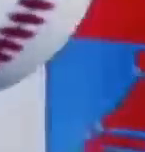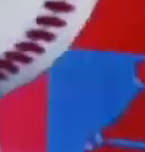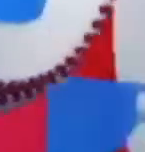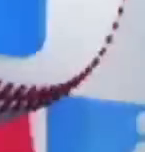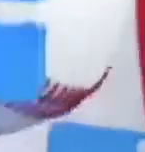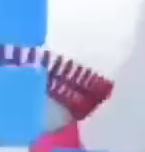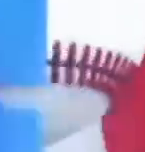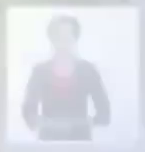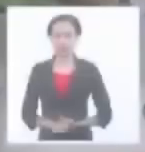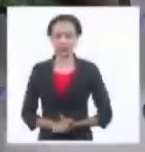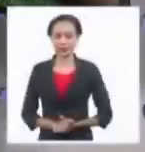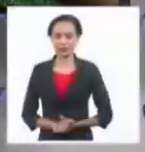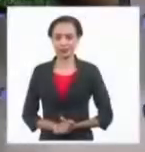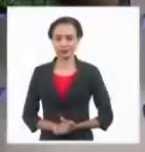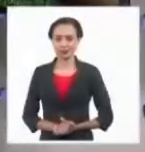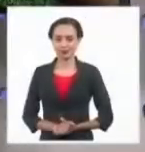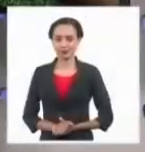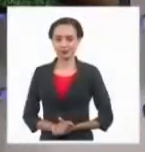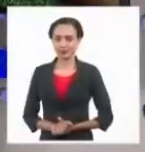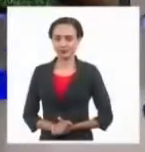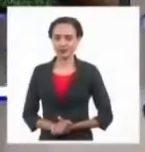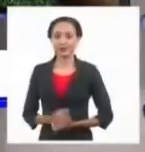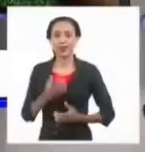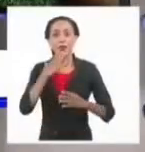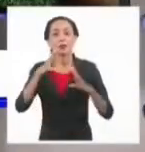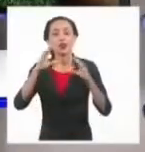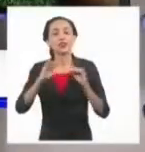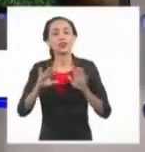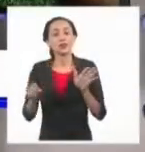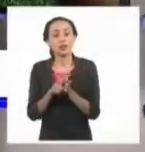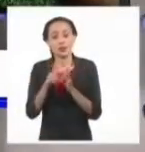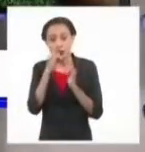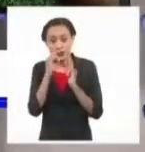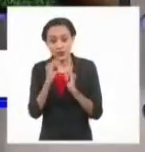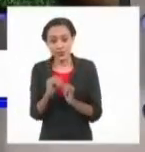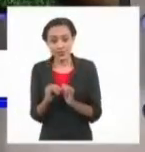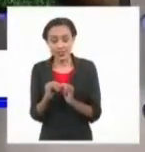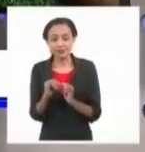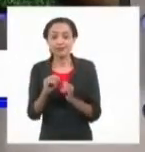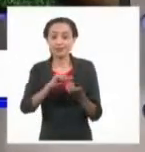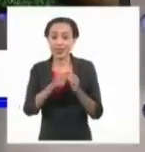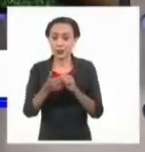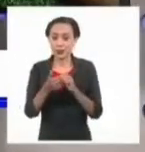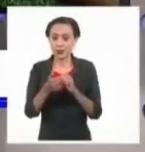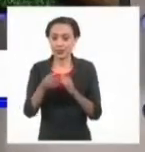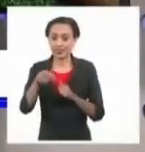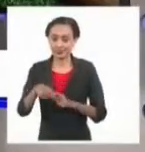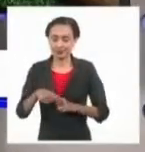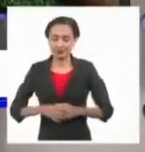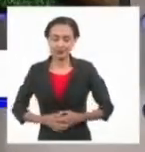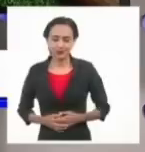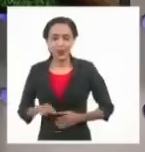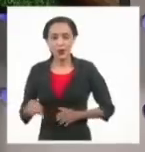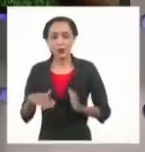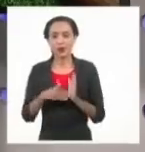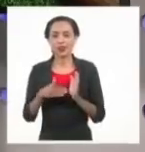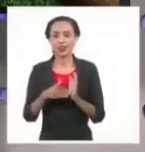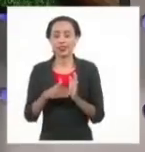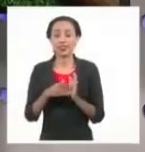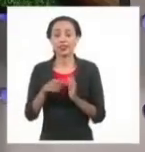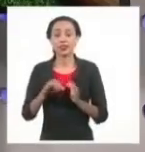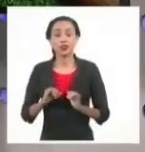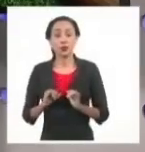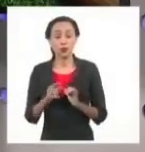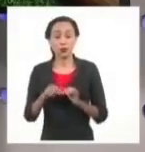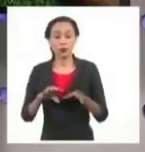bueno buenas noches ya comenzamos nuestro segmento deportivo en la emisión estelar esta tarde se dio a conocer el